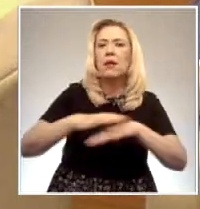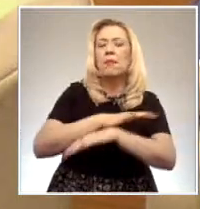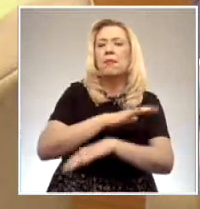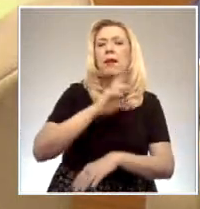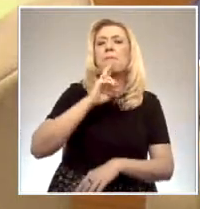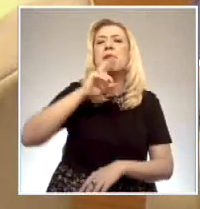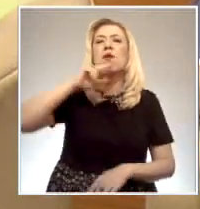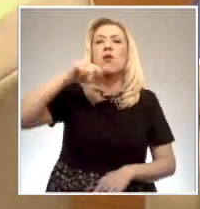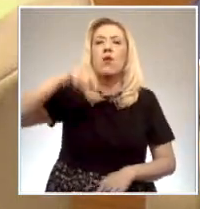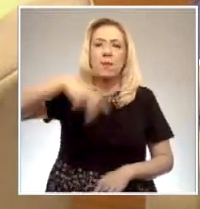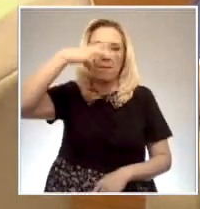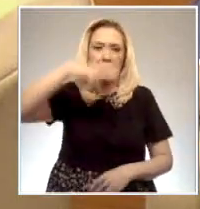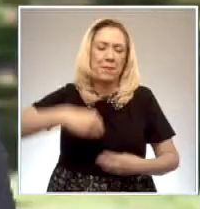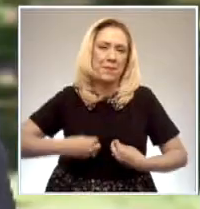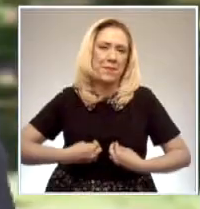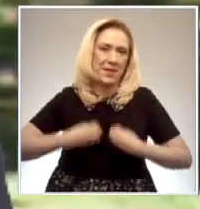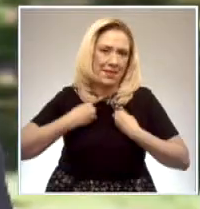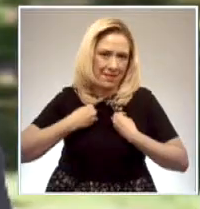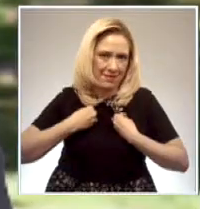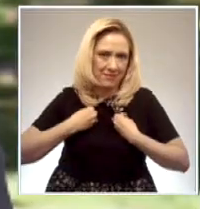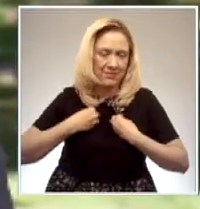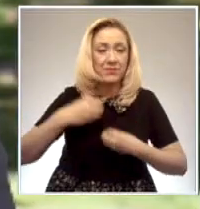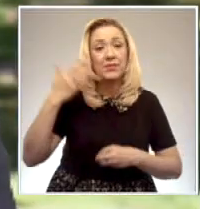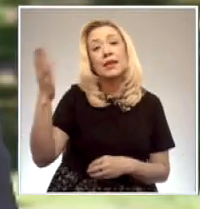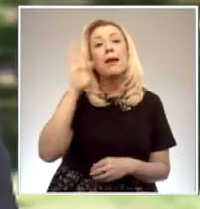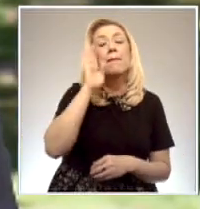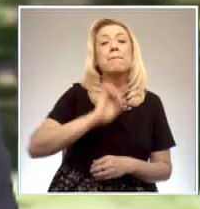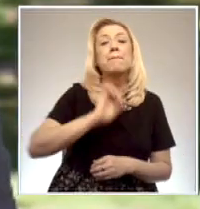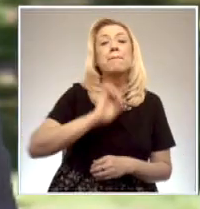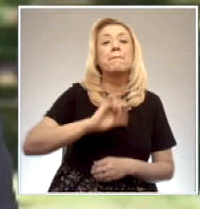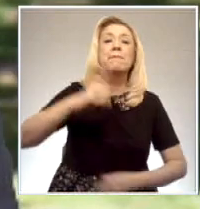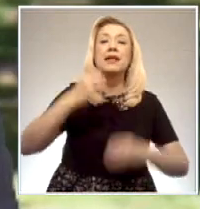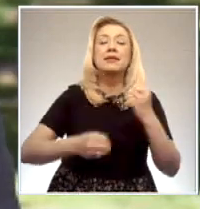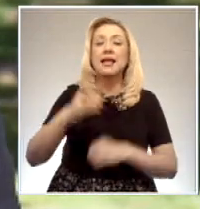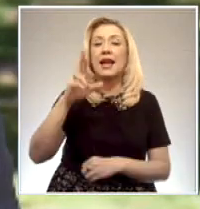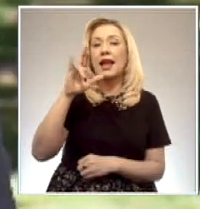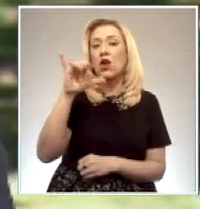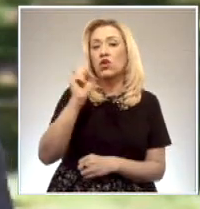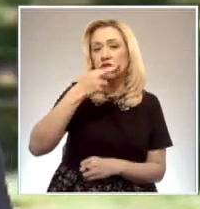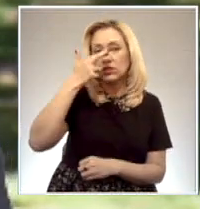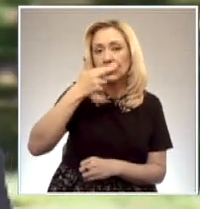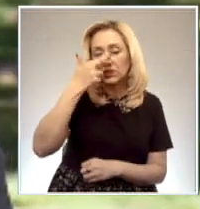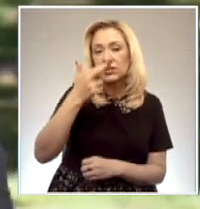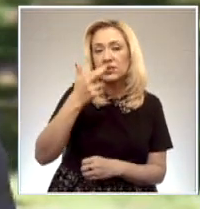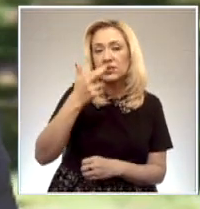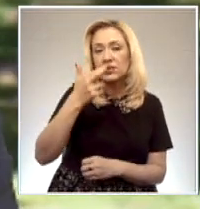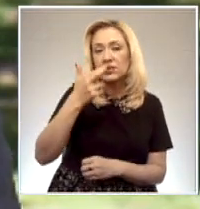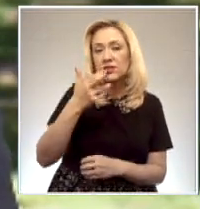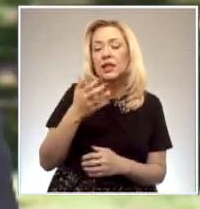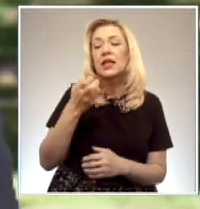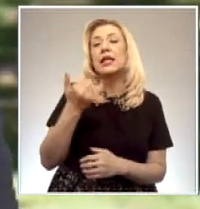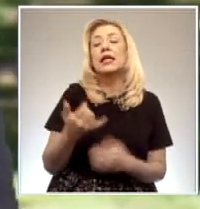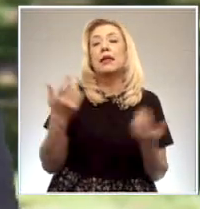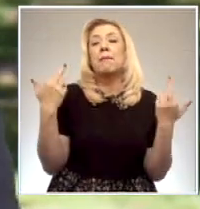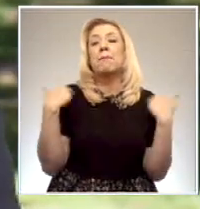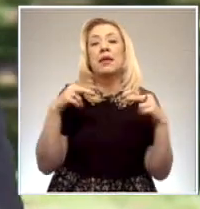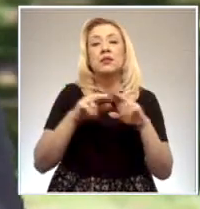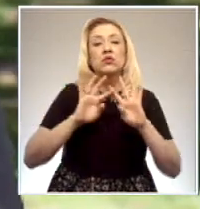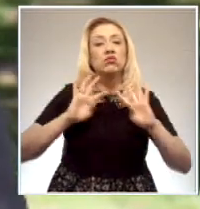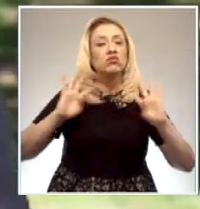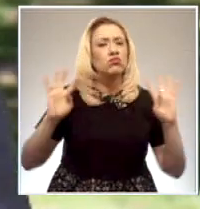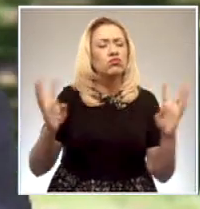las cosas en nuestro país. La ministra Ana Margarita Ríos Farjat y los profesores que participaron en este